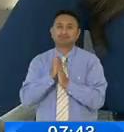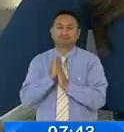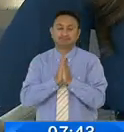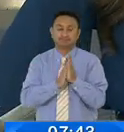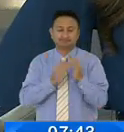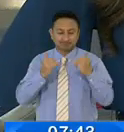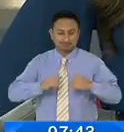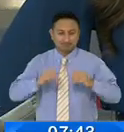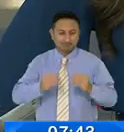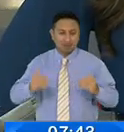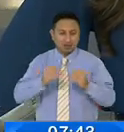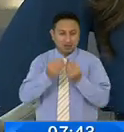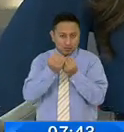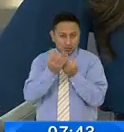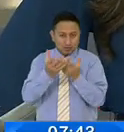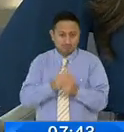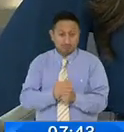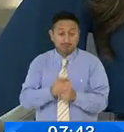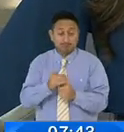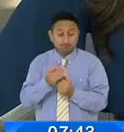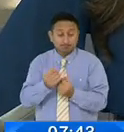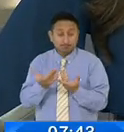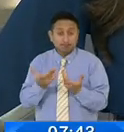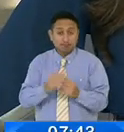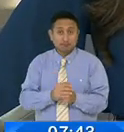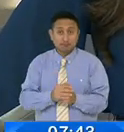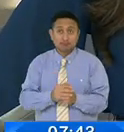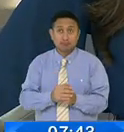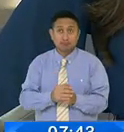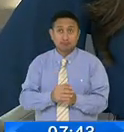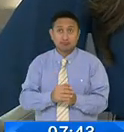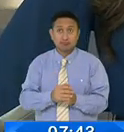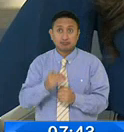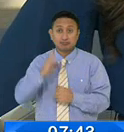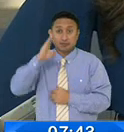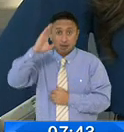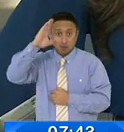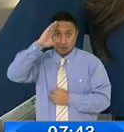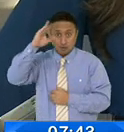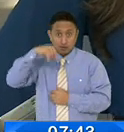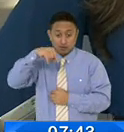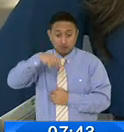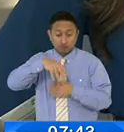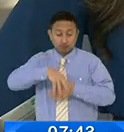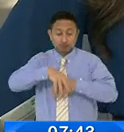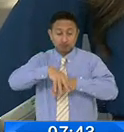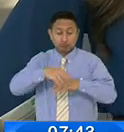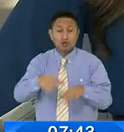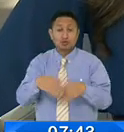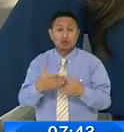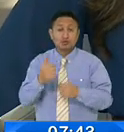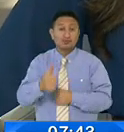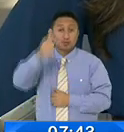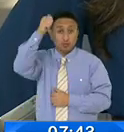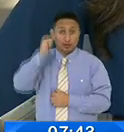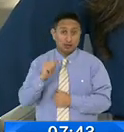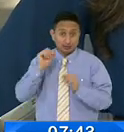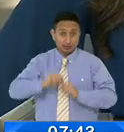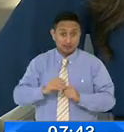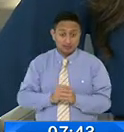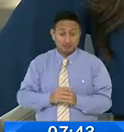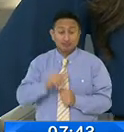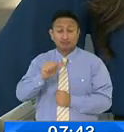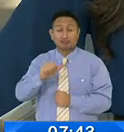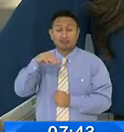Seguimos con más información y les contamos que enfrentamientos entre policías y manifestantes se registraron durante la movilización convocada por los alcaldes